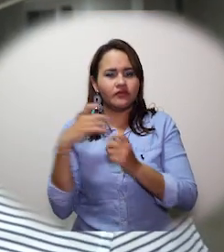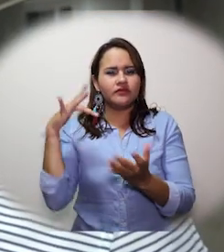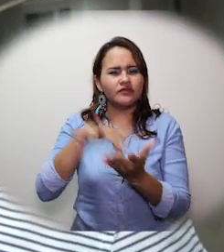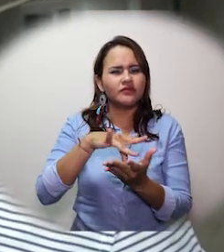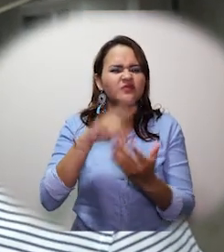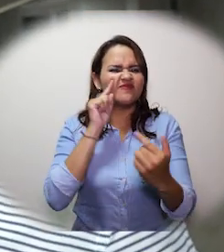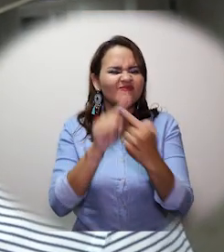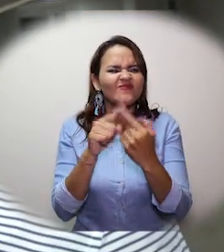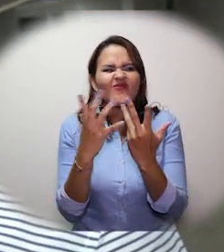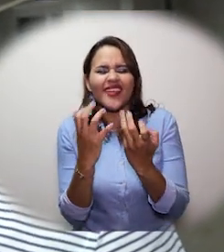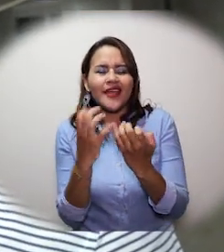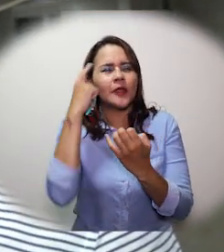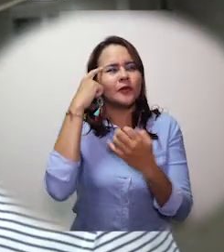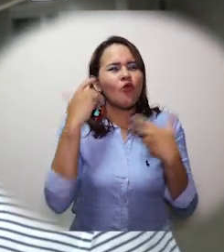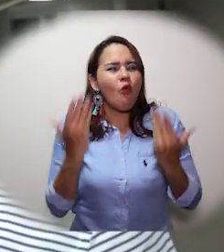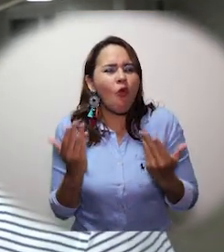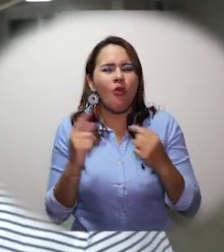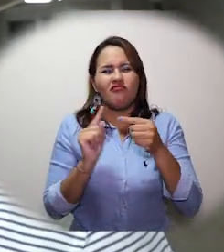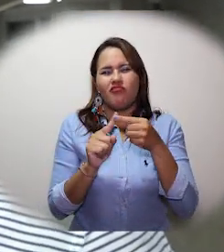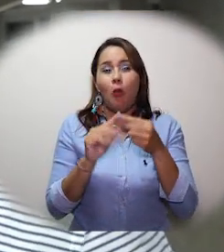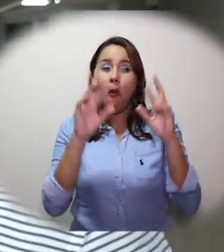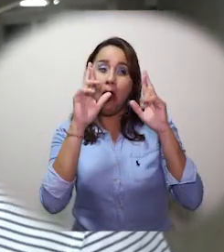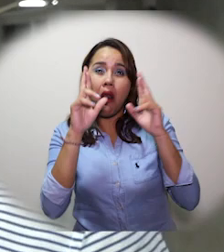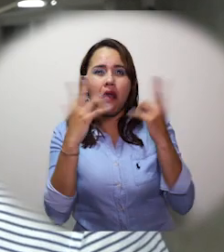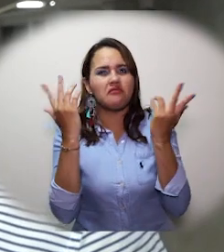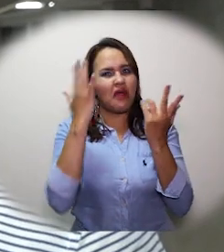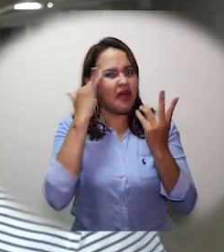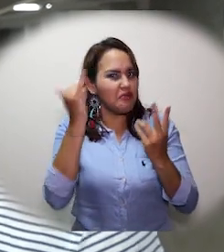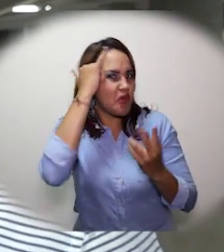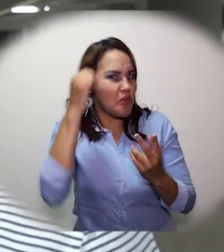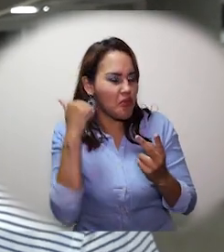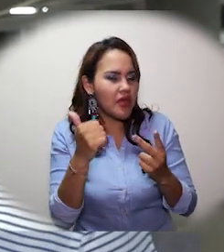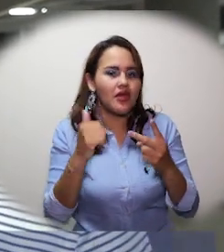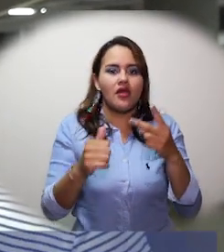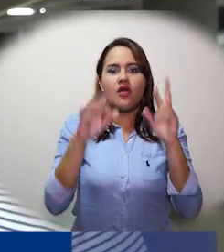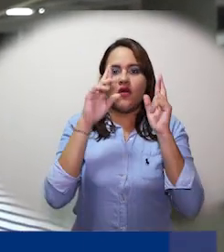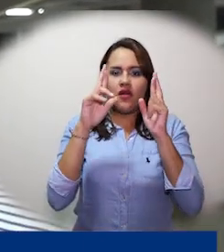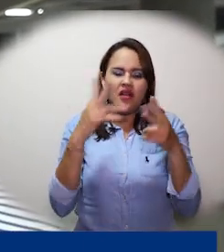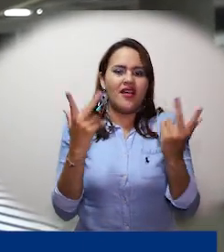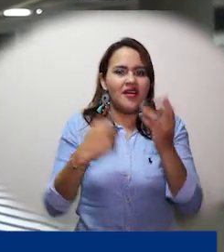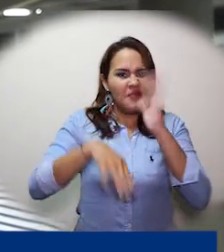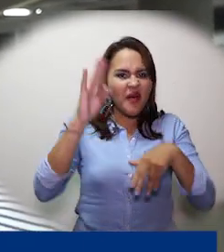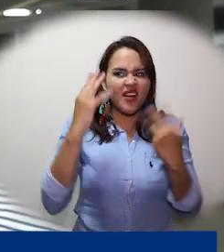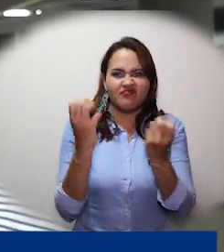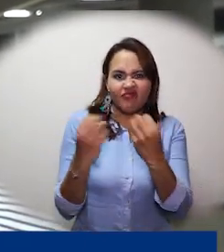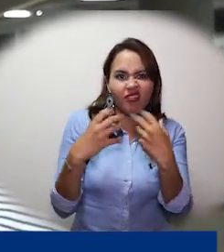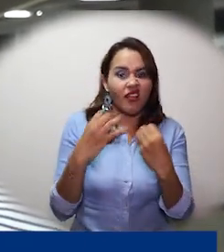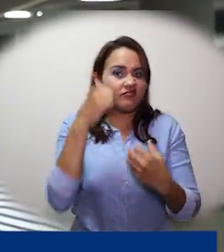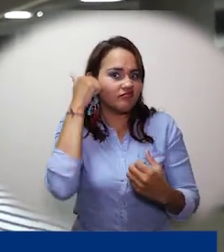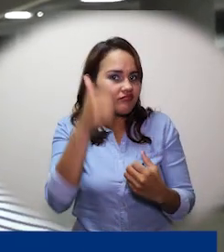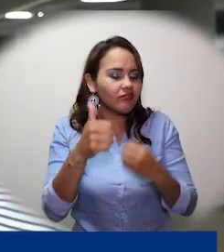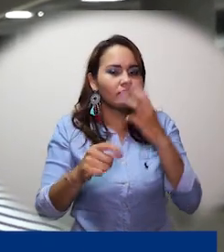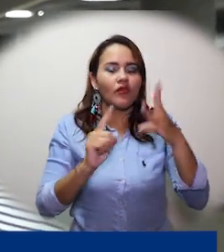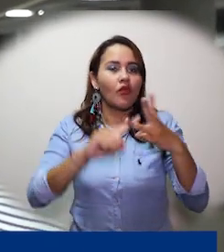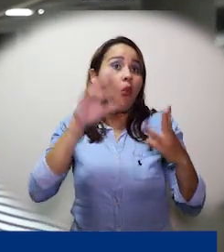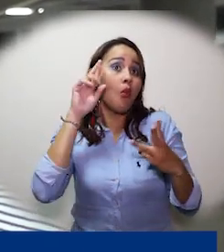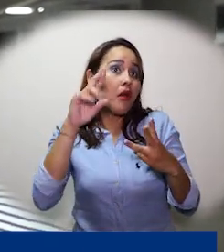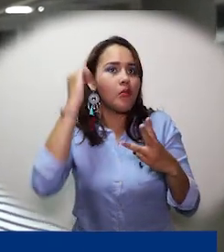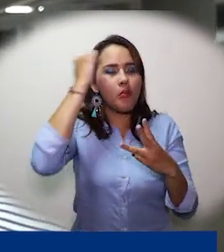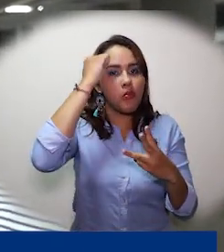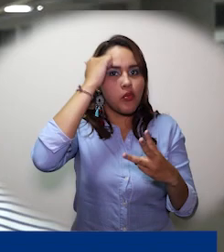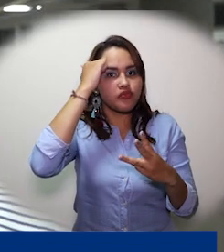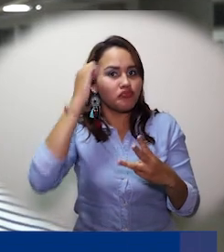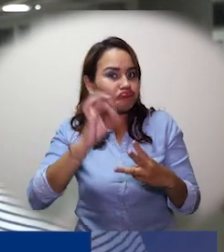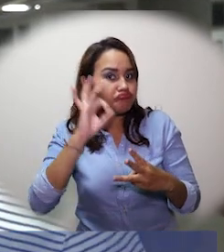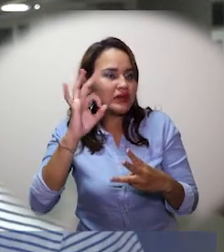especialización, venía con muchas expectativas en términos académicos, en términos de herramientas, en